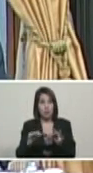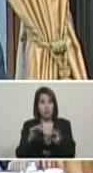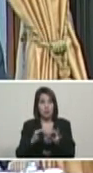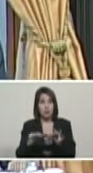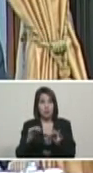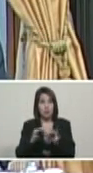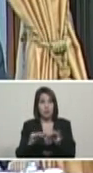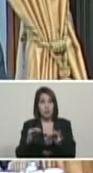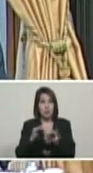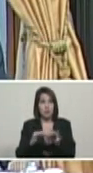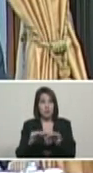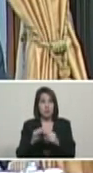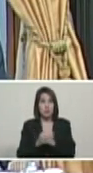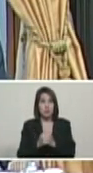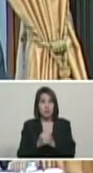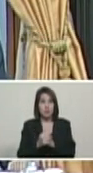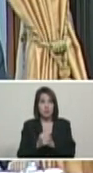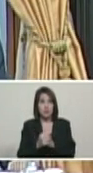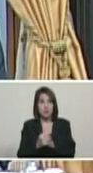Petro Petrico.